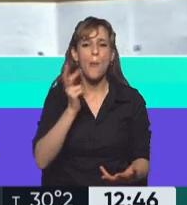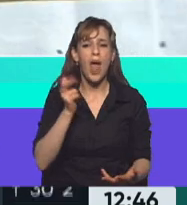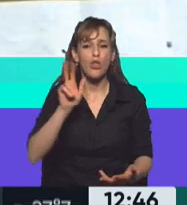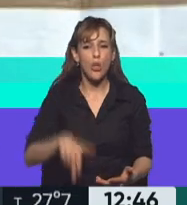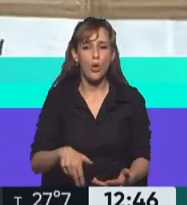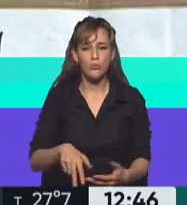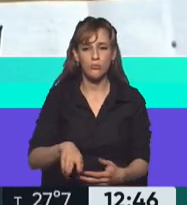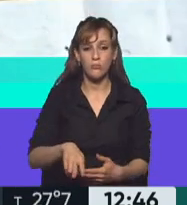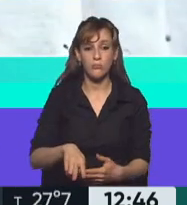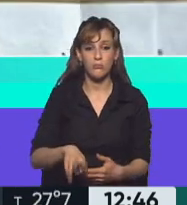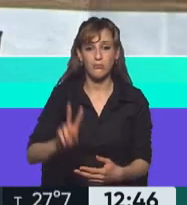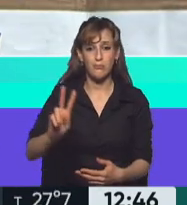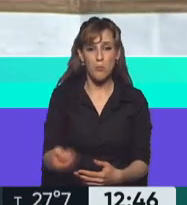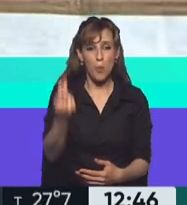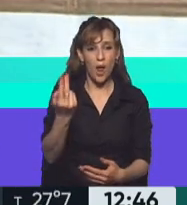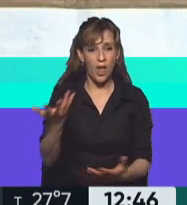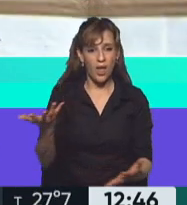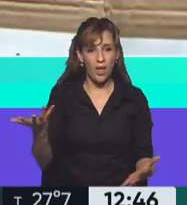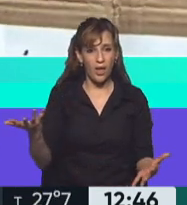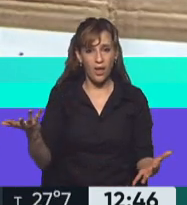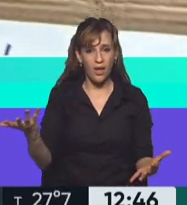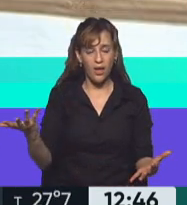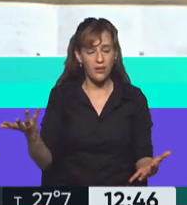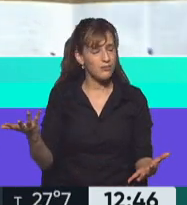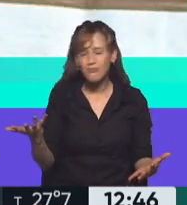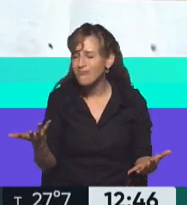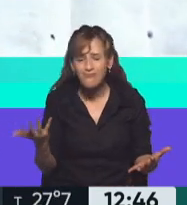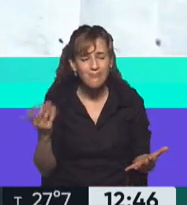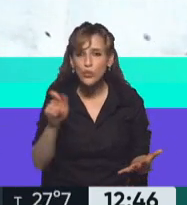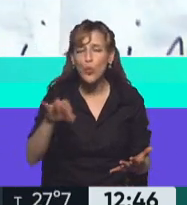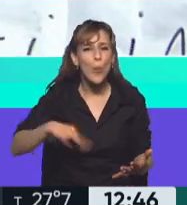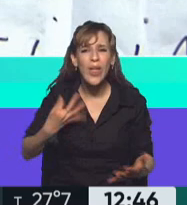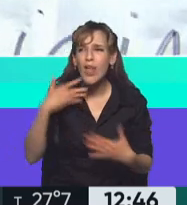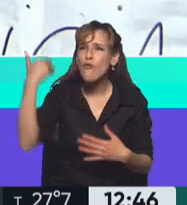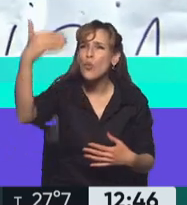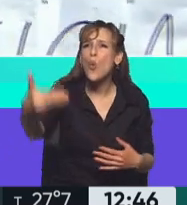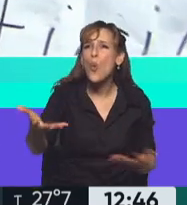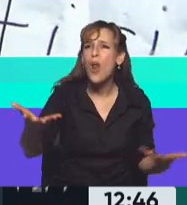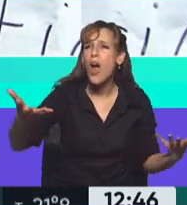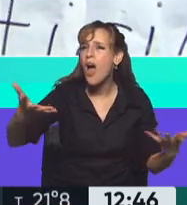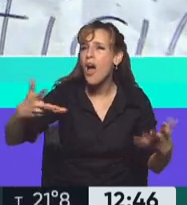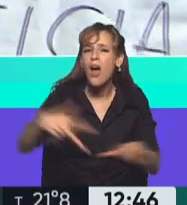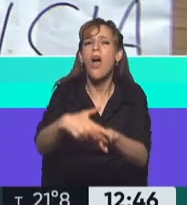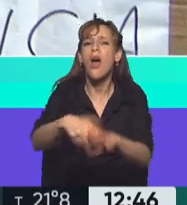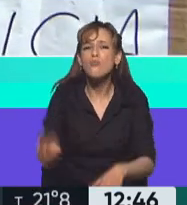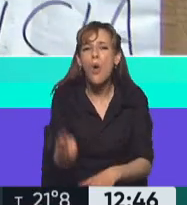vida injustamente, teniendo toda su vida por delante, tan jovencito. Y bueno, ¿viste?